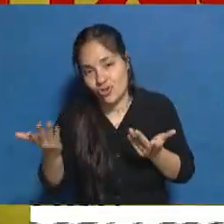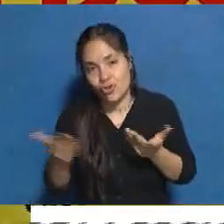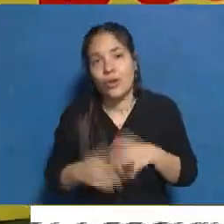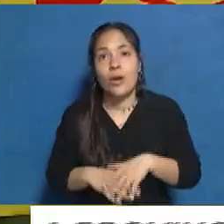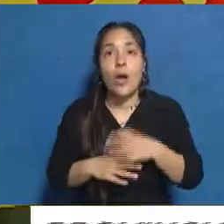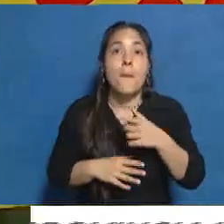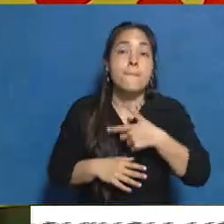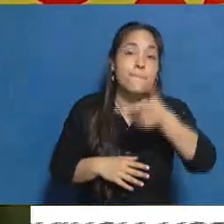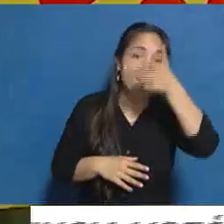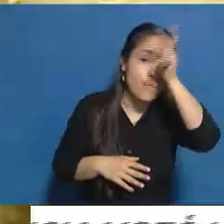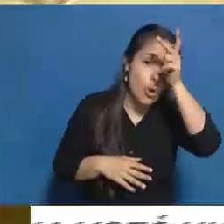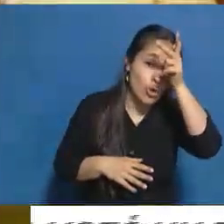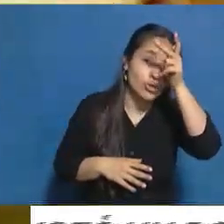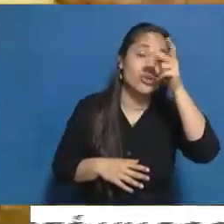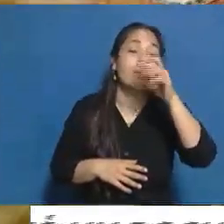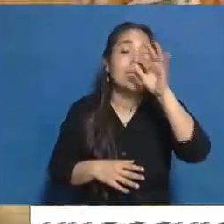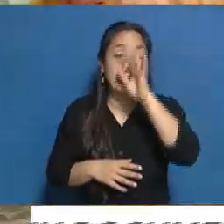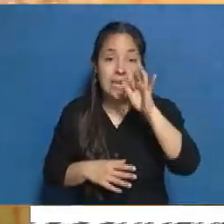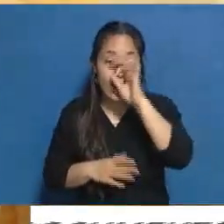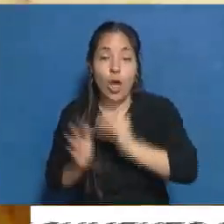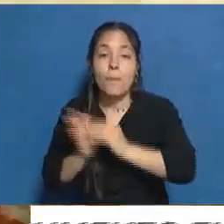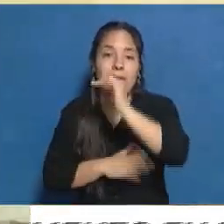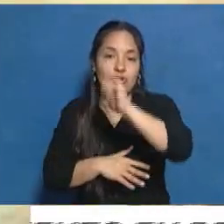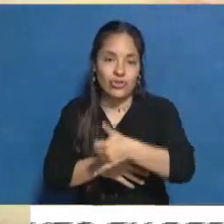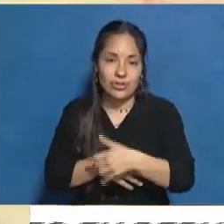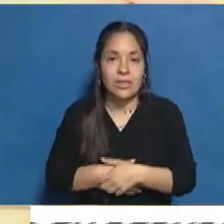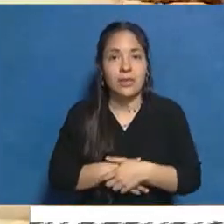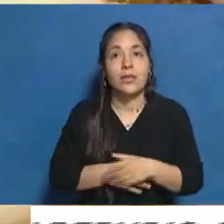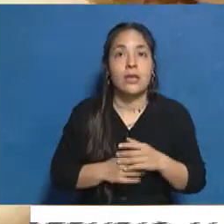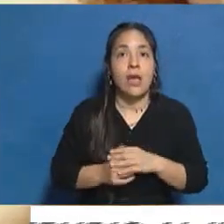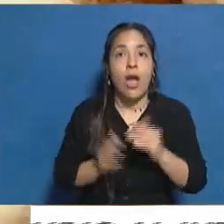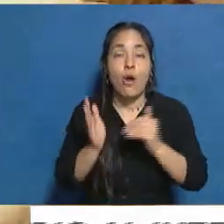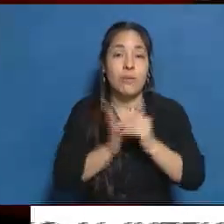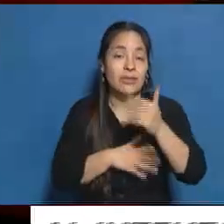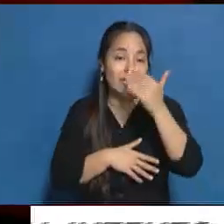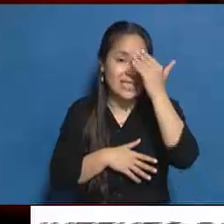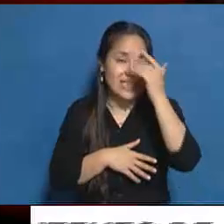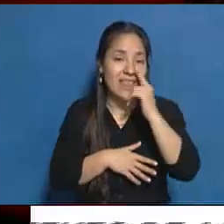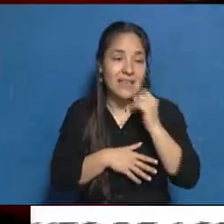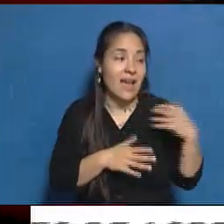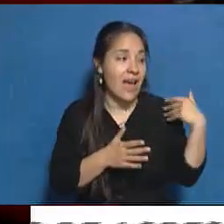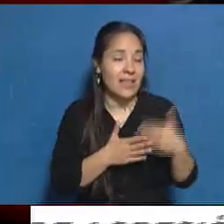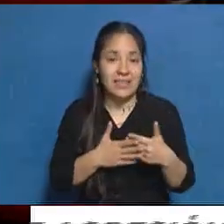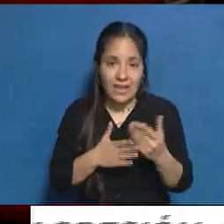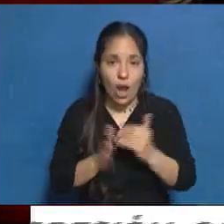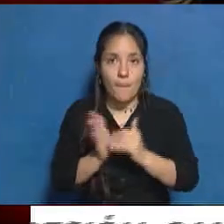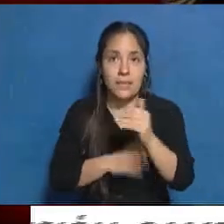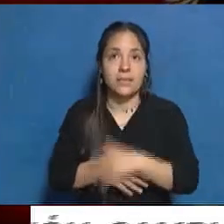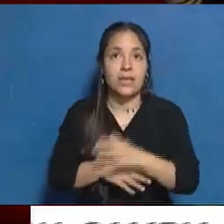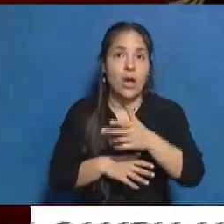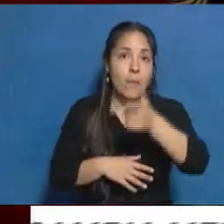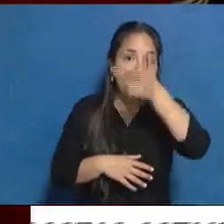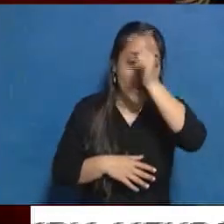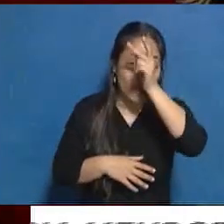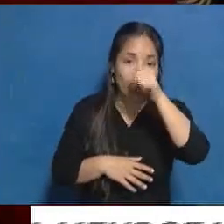pollo y del cerdo subieron el último aumento se dio hace solo unos 15 días Sí sorprende porque antes Te llevaba apoyo